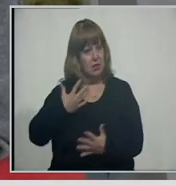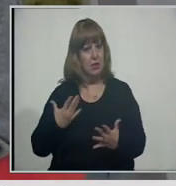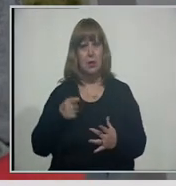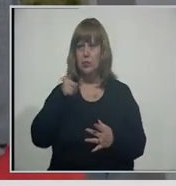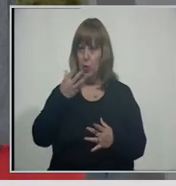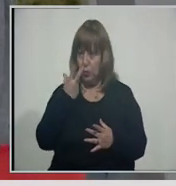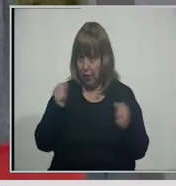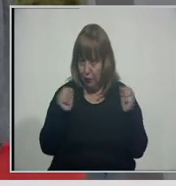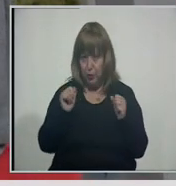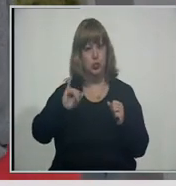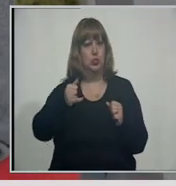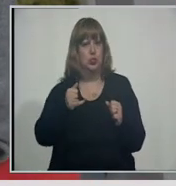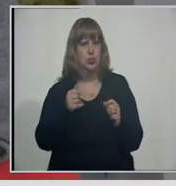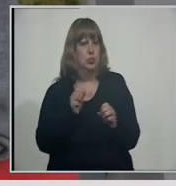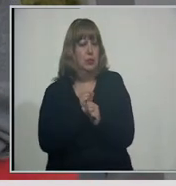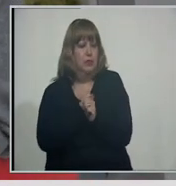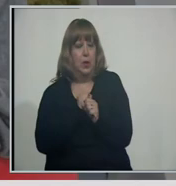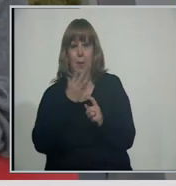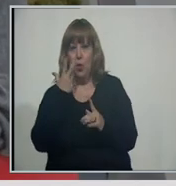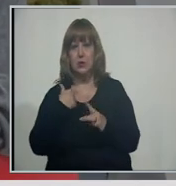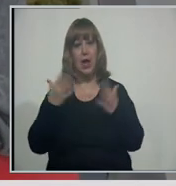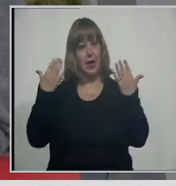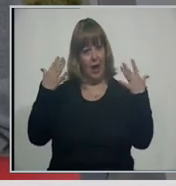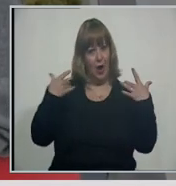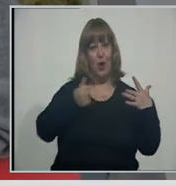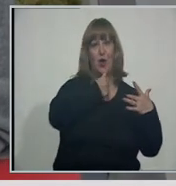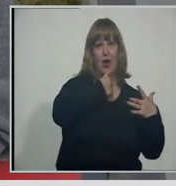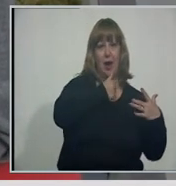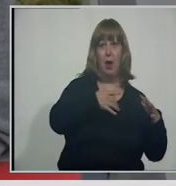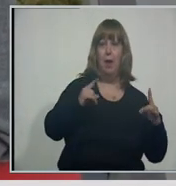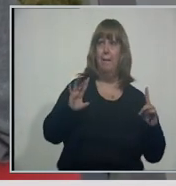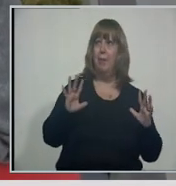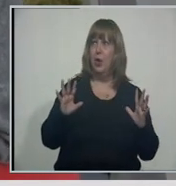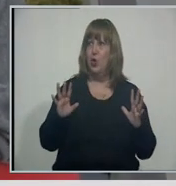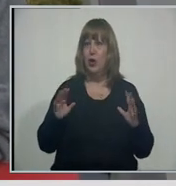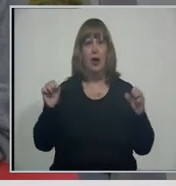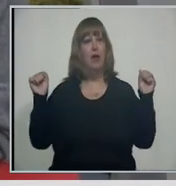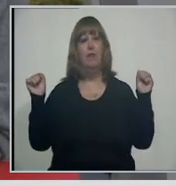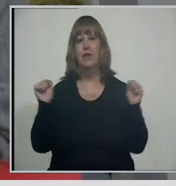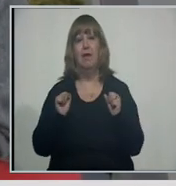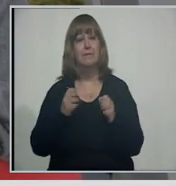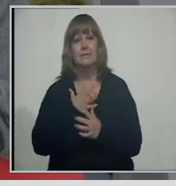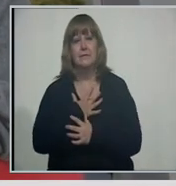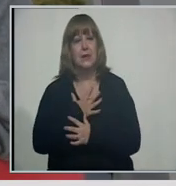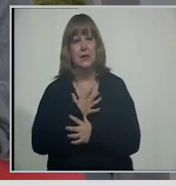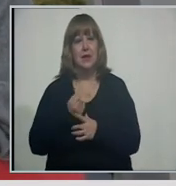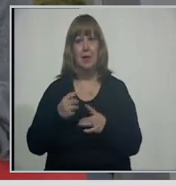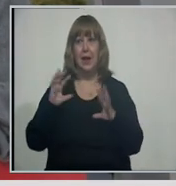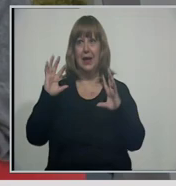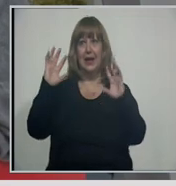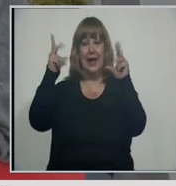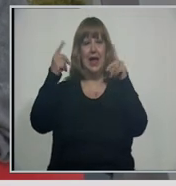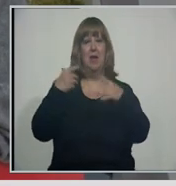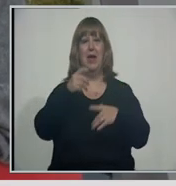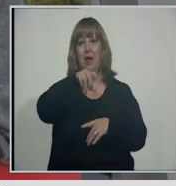y me encanta el frío mira como encanta el pri me gusta el calor con agua con cosas pero nada pero firme lo que sea más el clima ustedes la gente